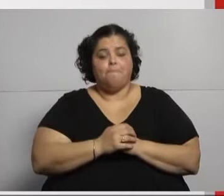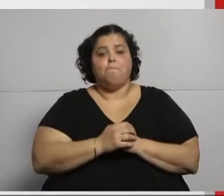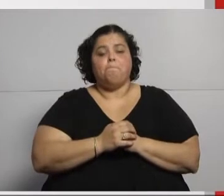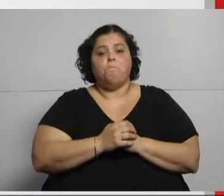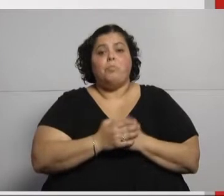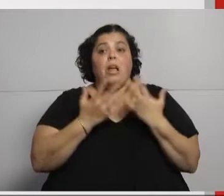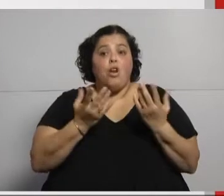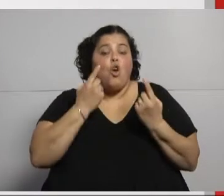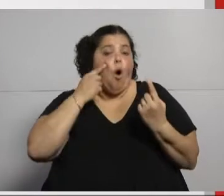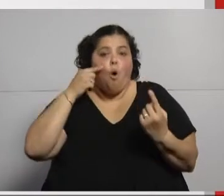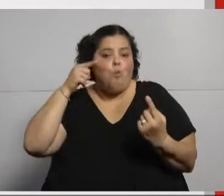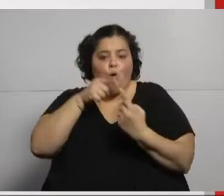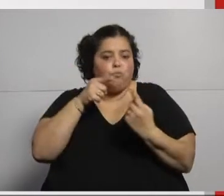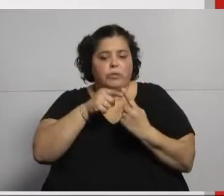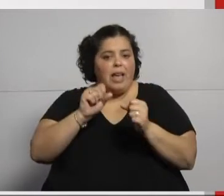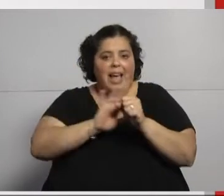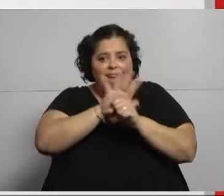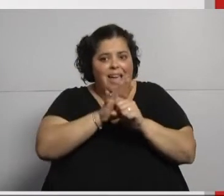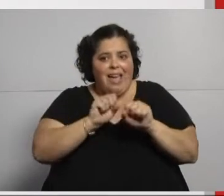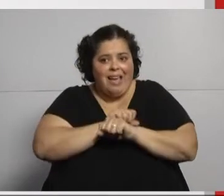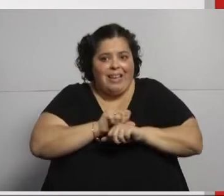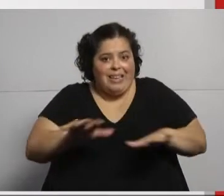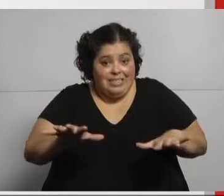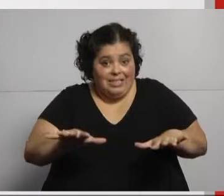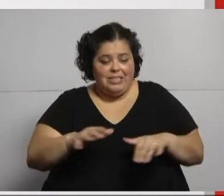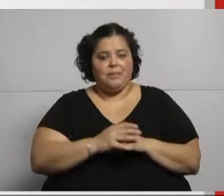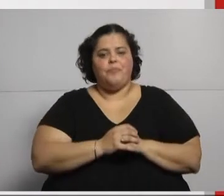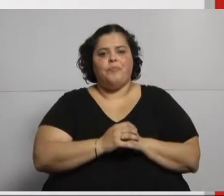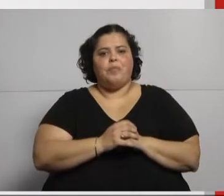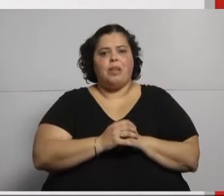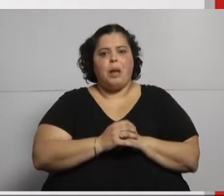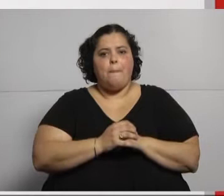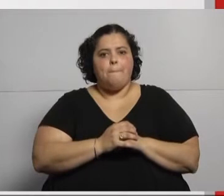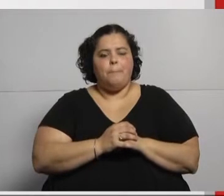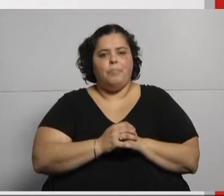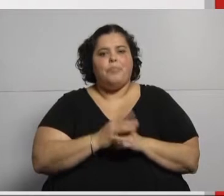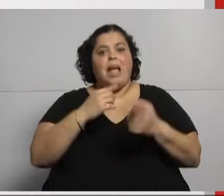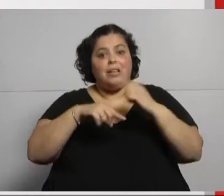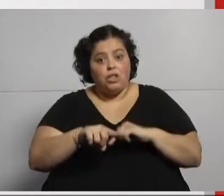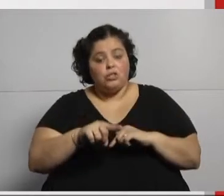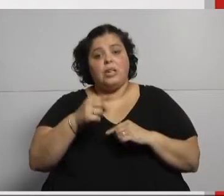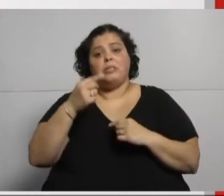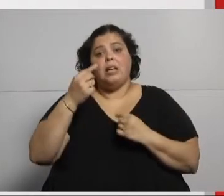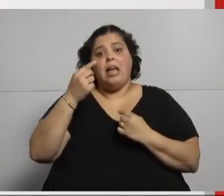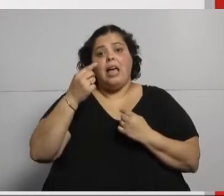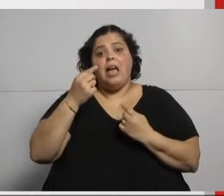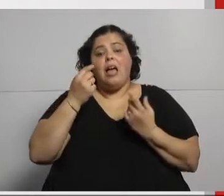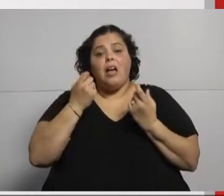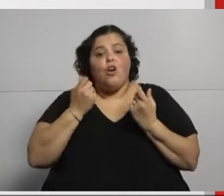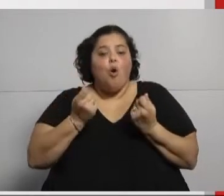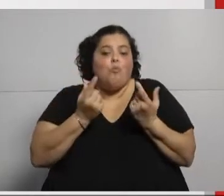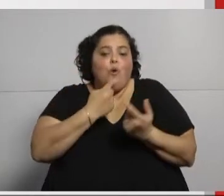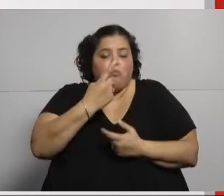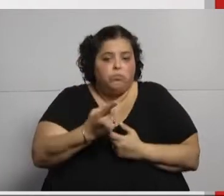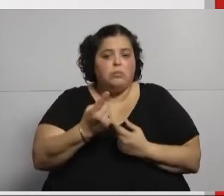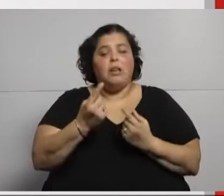encarando la crisis. Hay algunas premisas que es importante mencionarlas que nos había dado el señor alcalde